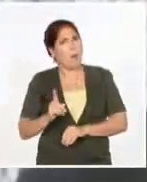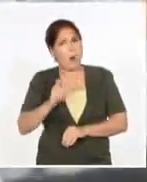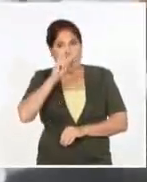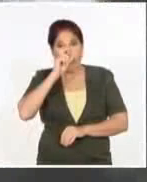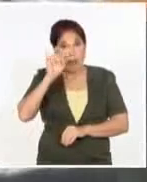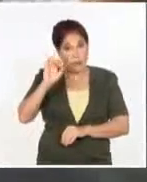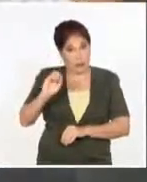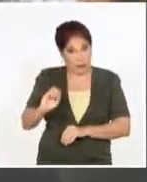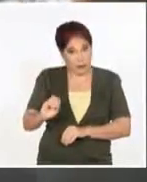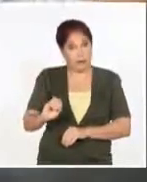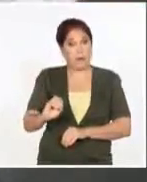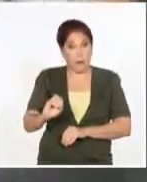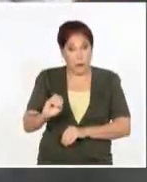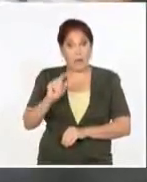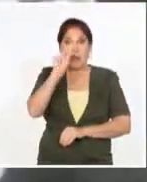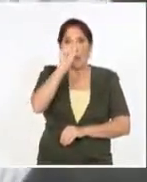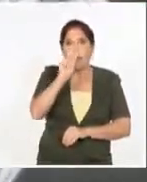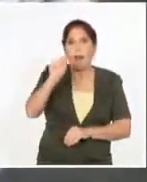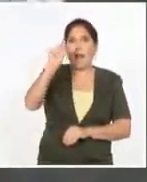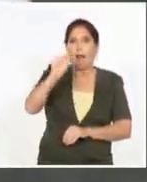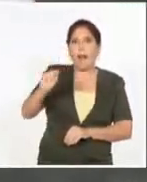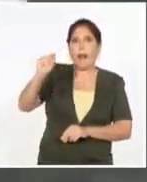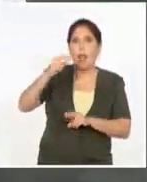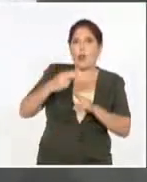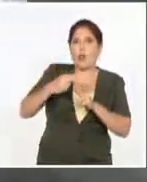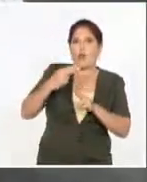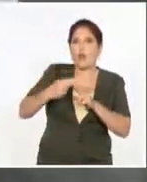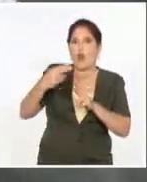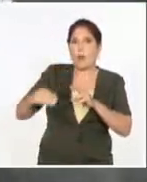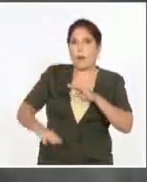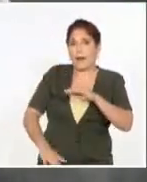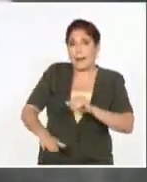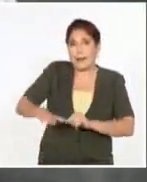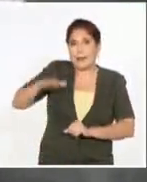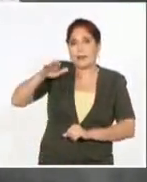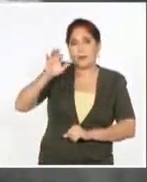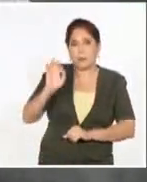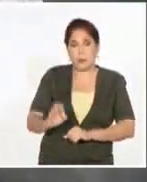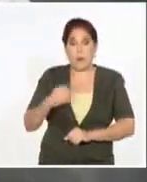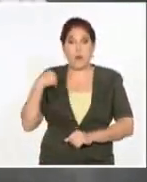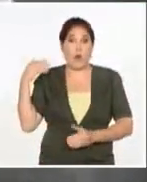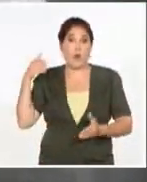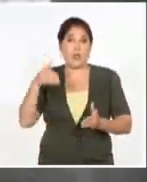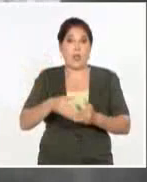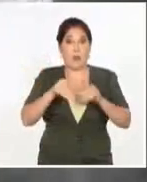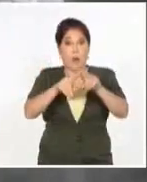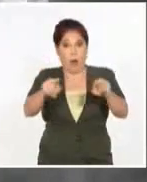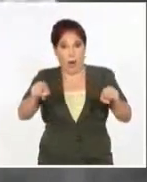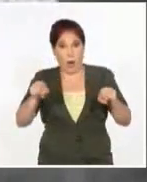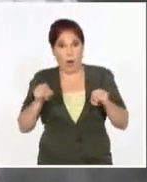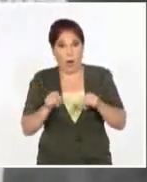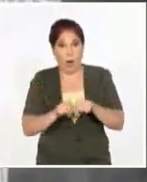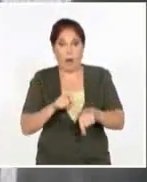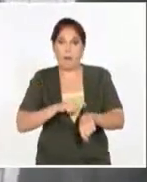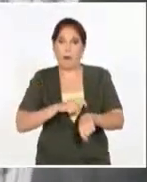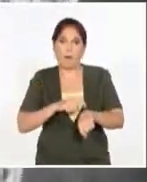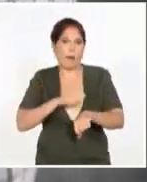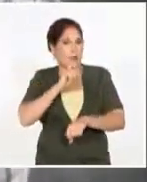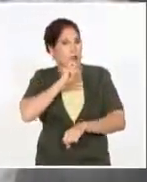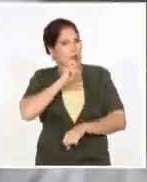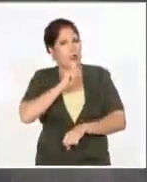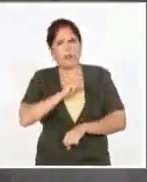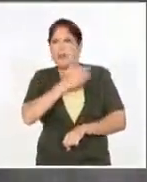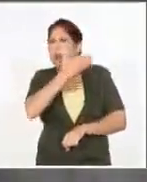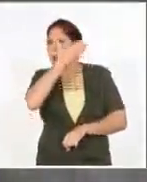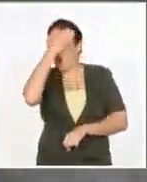vida. En cada trazo acentúa el nombre con el que ha trascendido en su terruño. Cuando yo llego al aula, esos momentos difíciles los voy borrando,